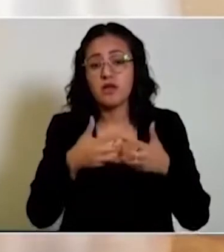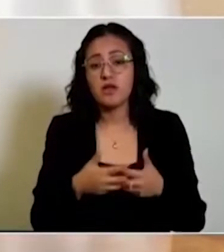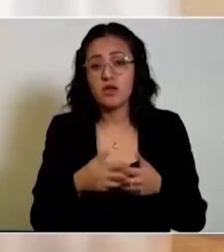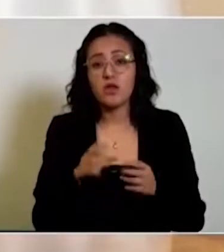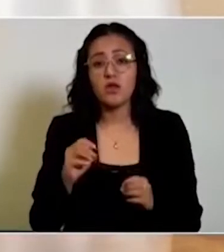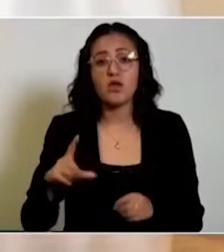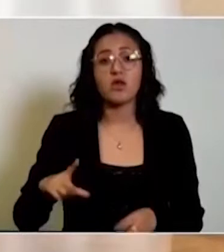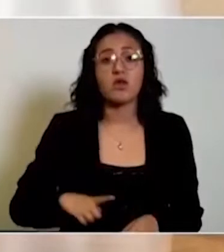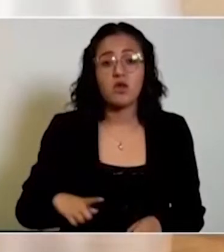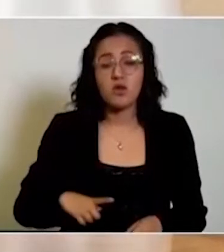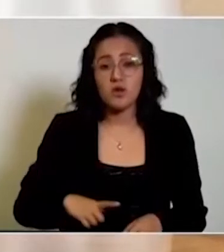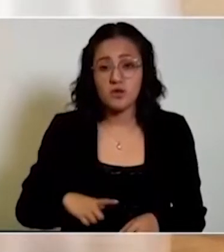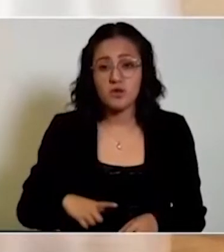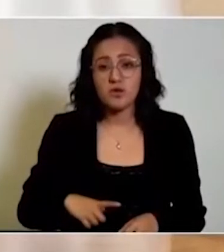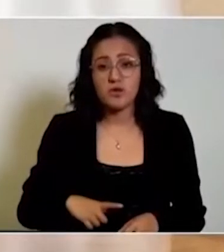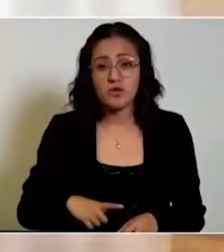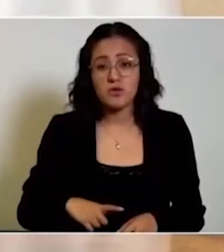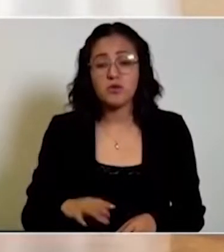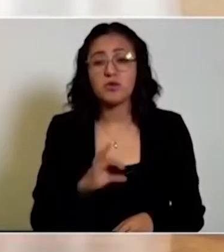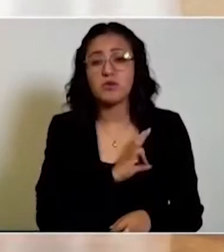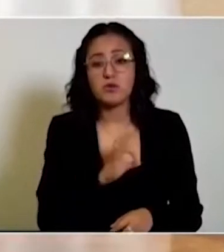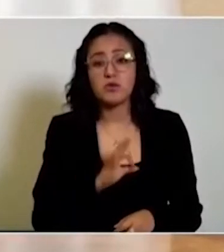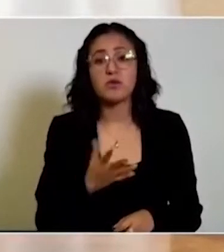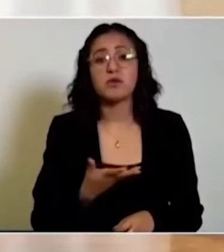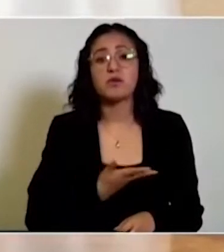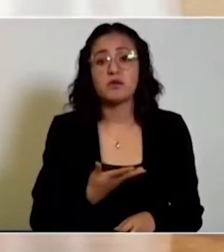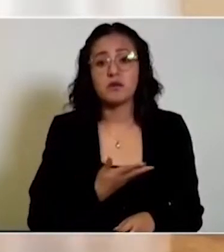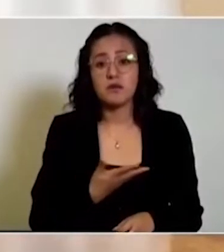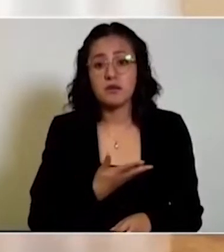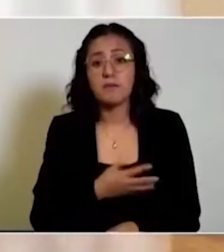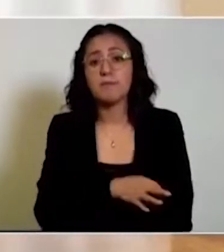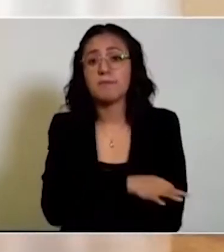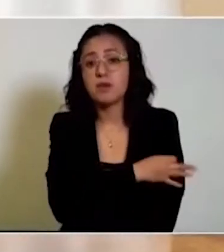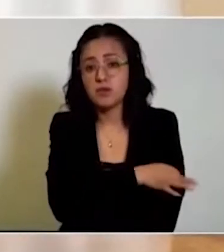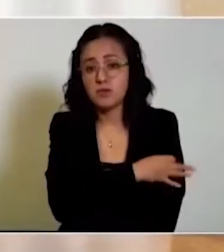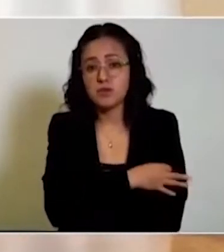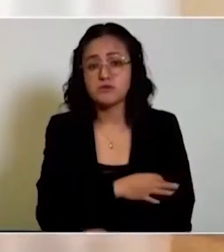o gobiernos locales puedan adquirir vacunas